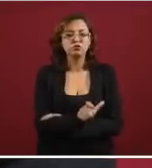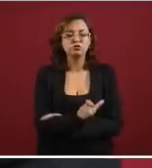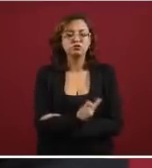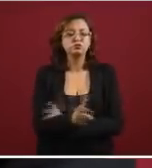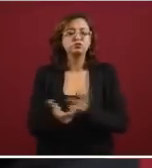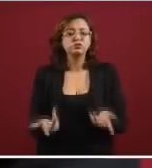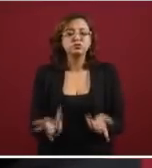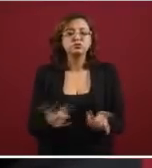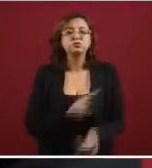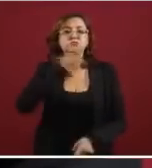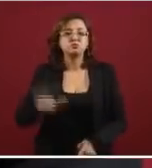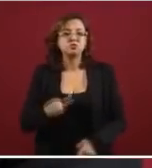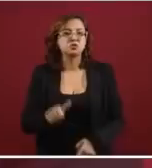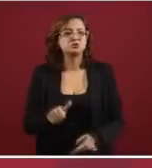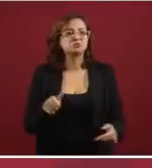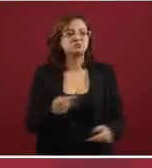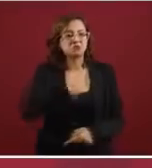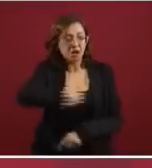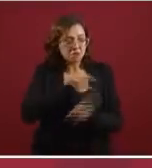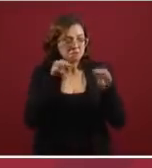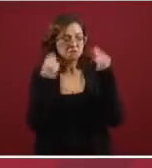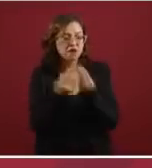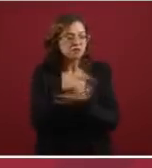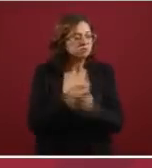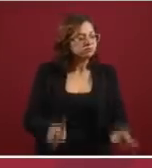y declaró la guerra.